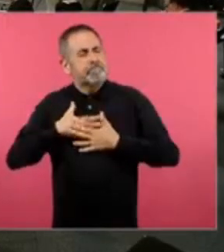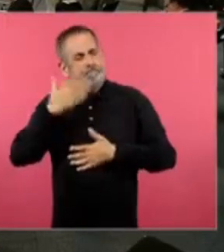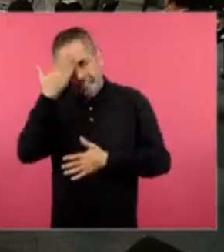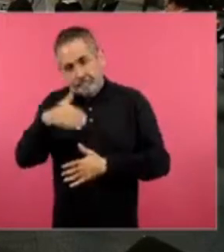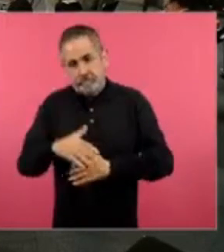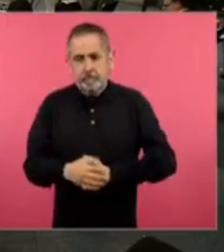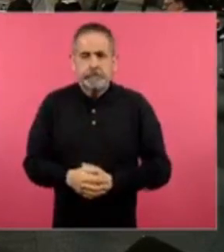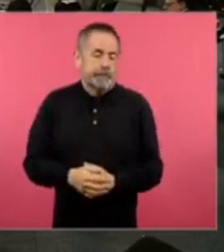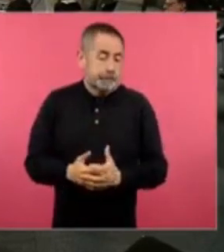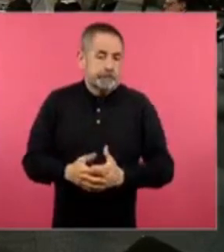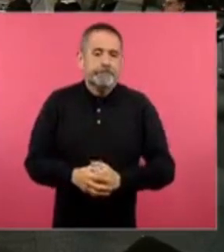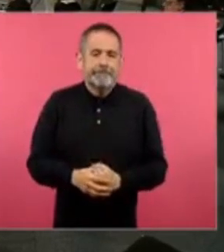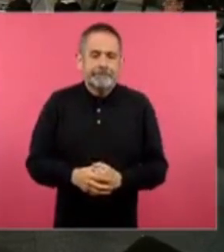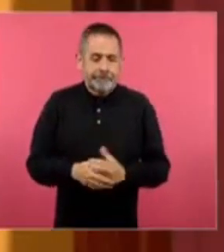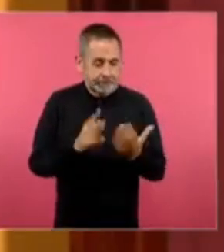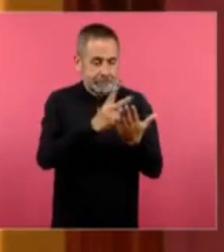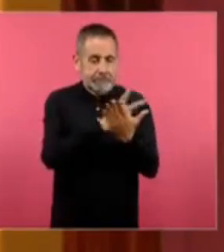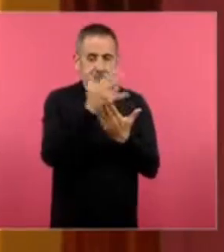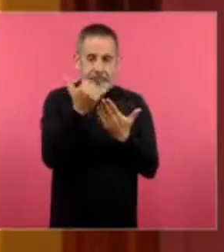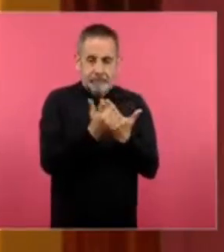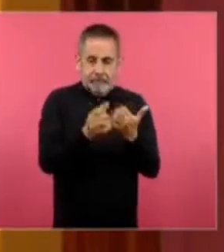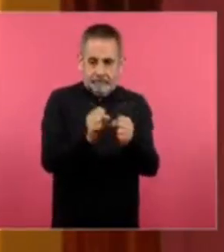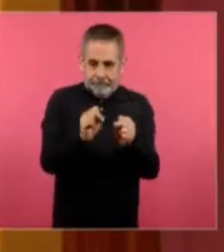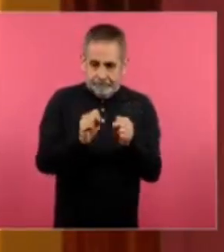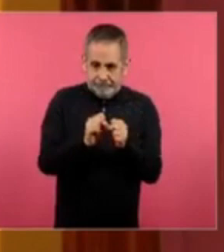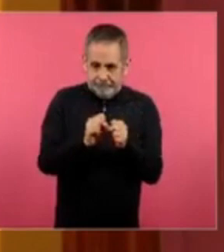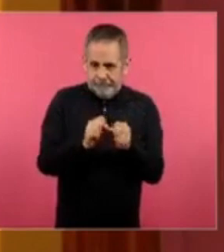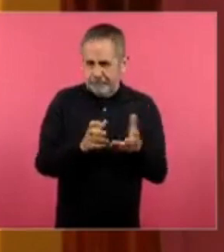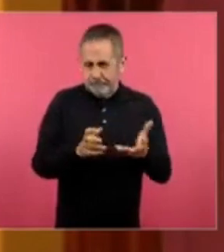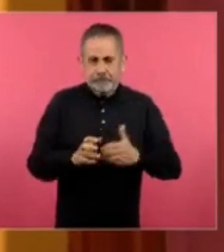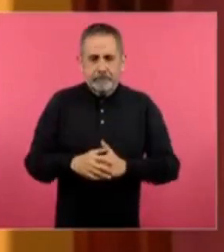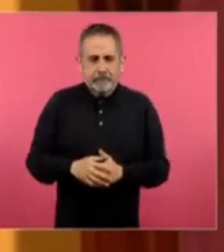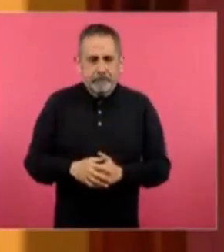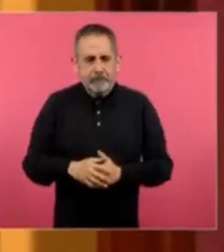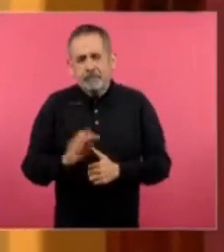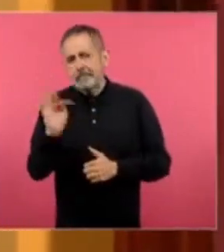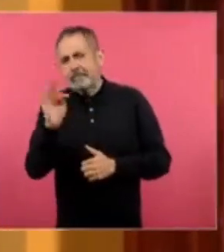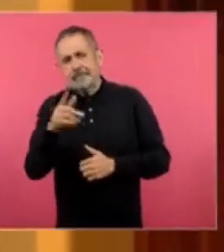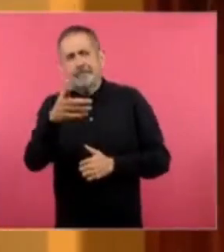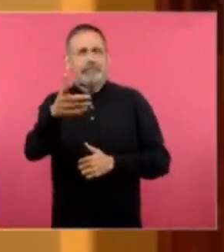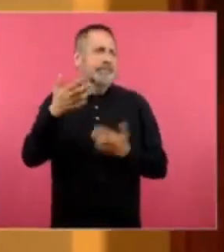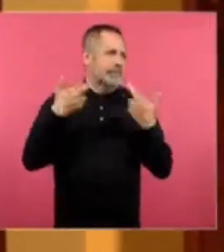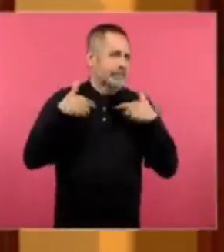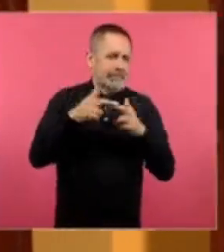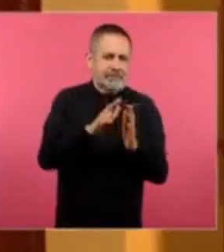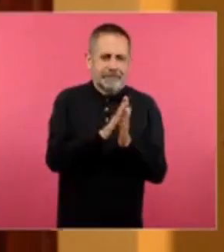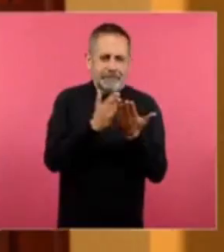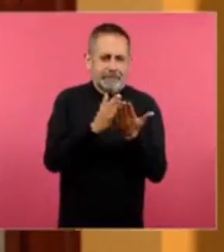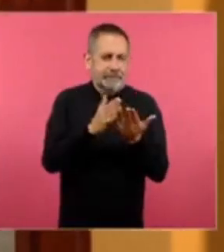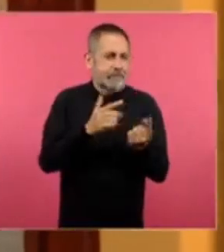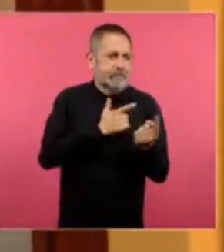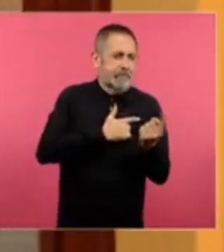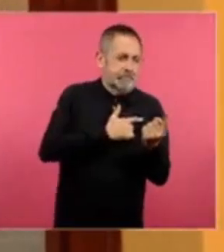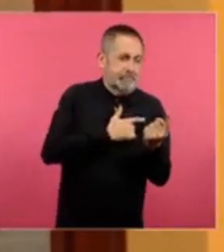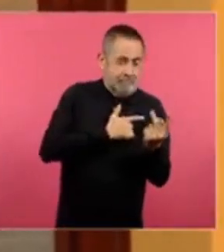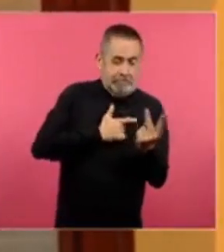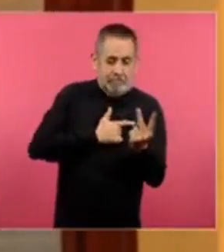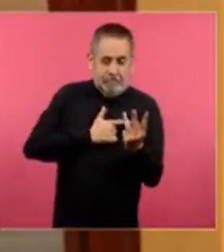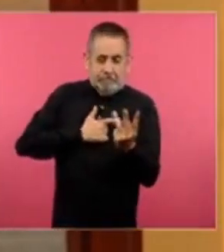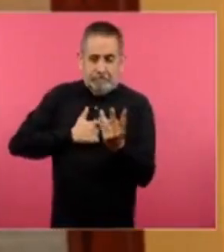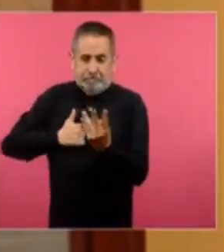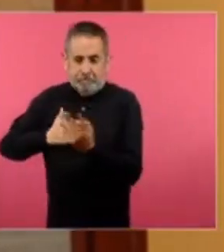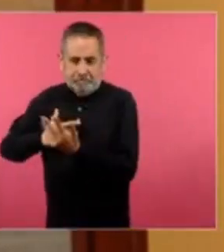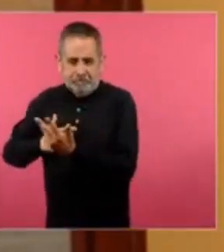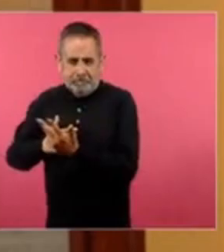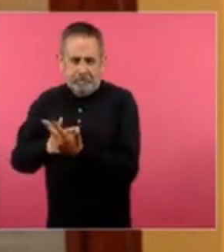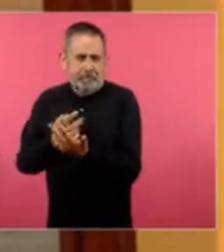Este libro, Proyectos de Aula, van a decir ustedes, a lo mejor ahí esta maestra, pues todos los libros le gustan, es el fin, ¿no?